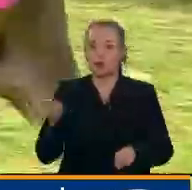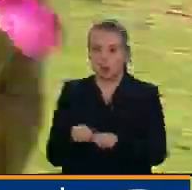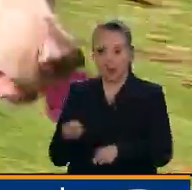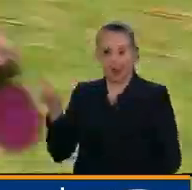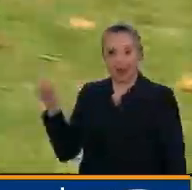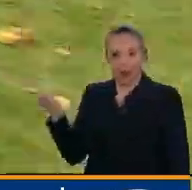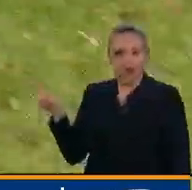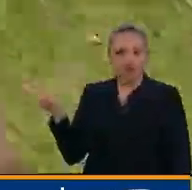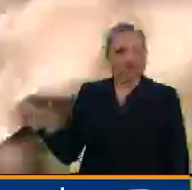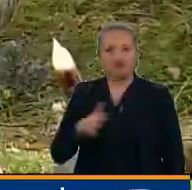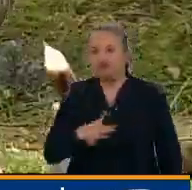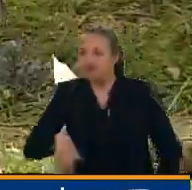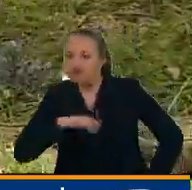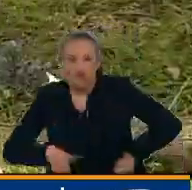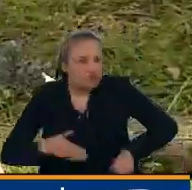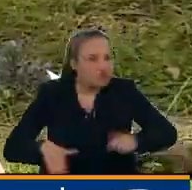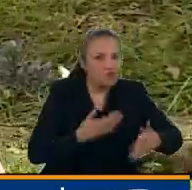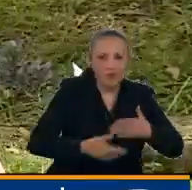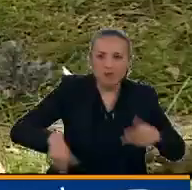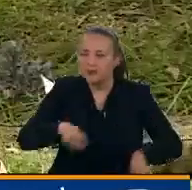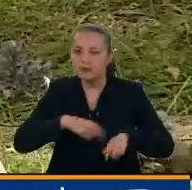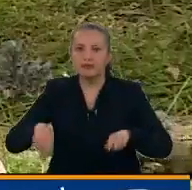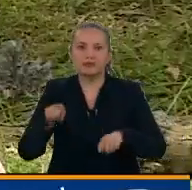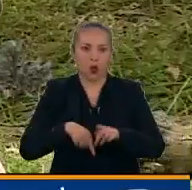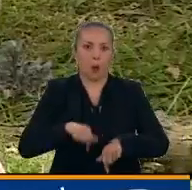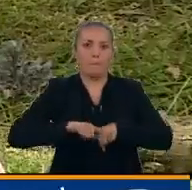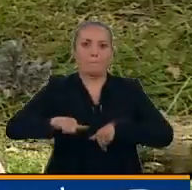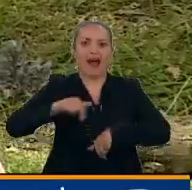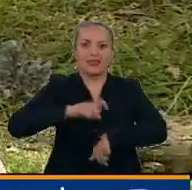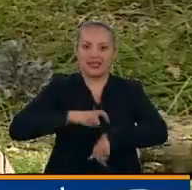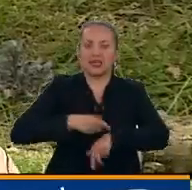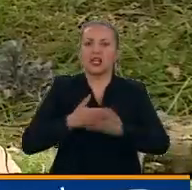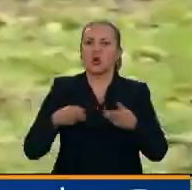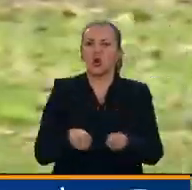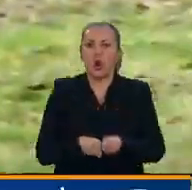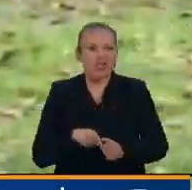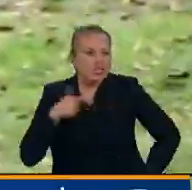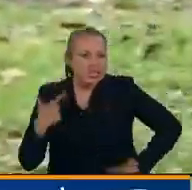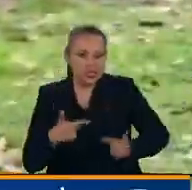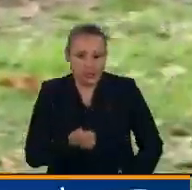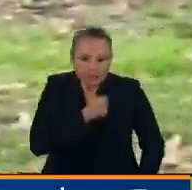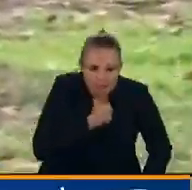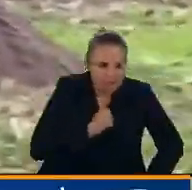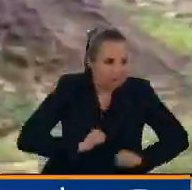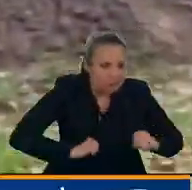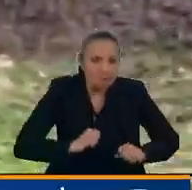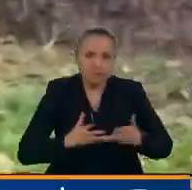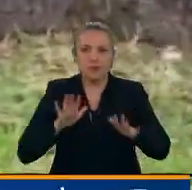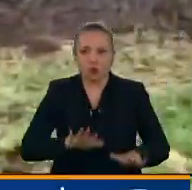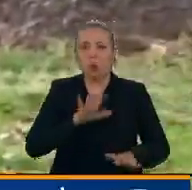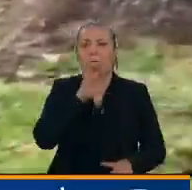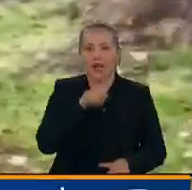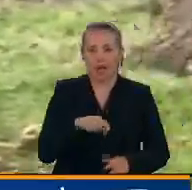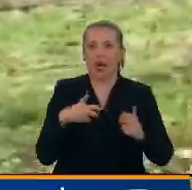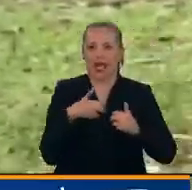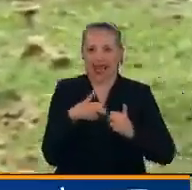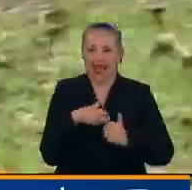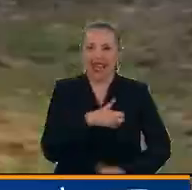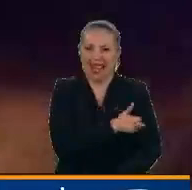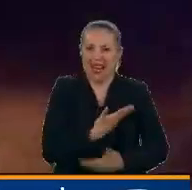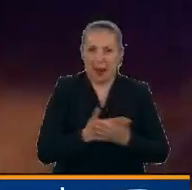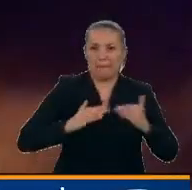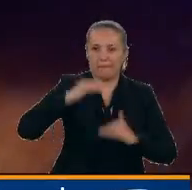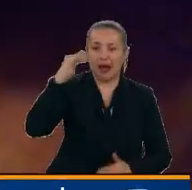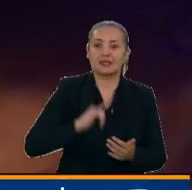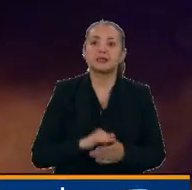que están dispuestos a cumplir un trabajo durante muchísimo tiempo. Son perros que son guerrerísimos, son resistentes. Y aunque todos los perritos necesitan rutinas de ejercicio